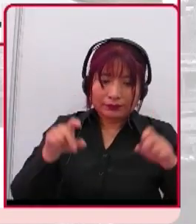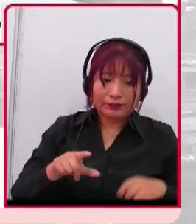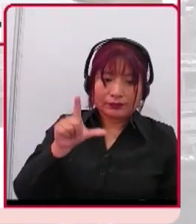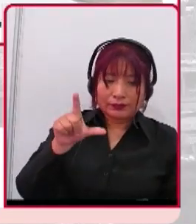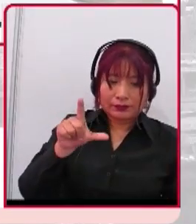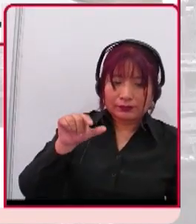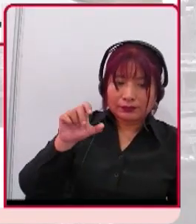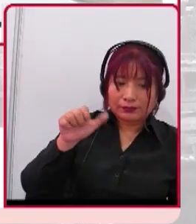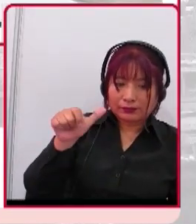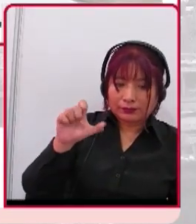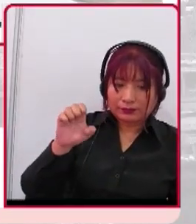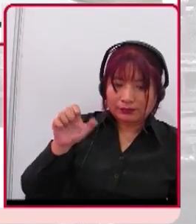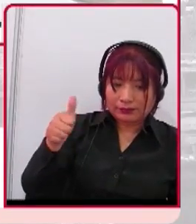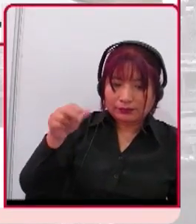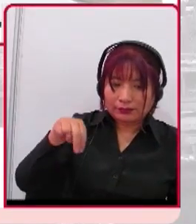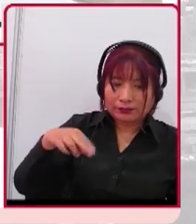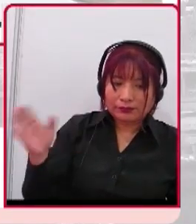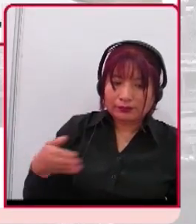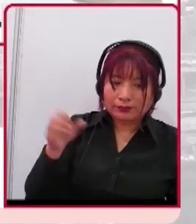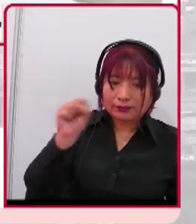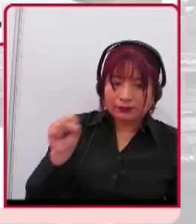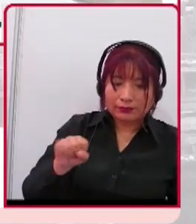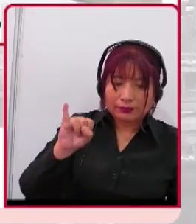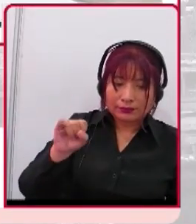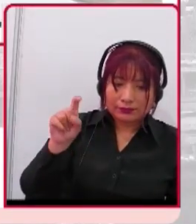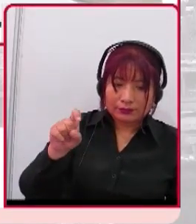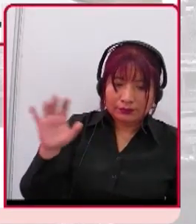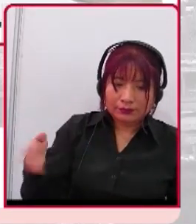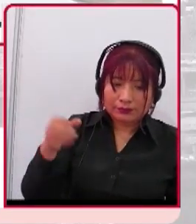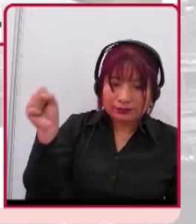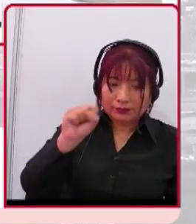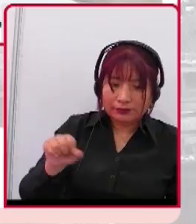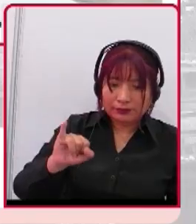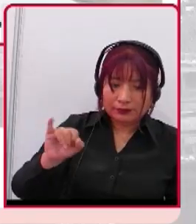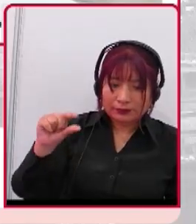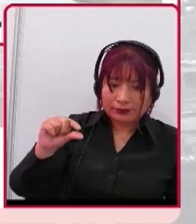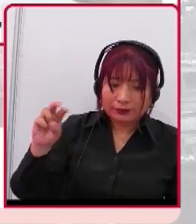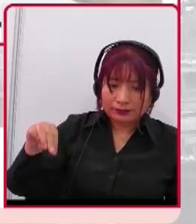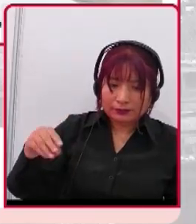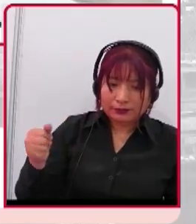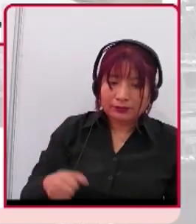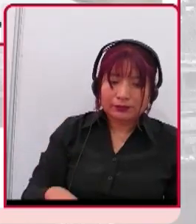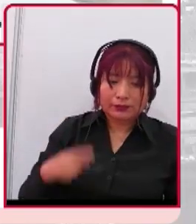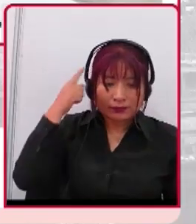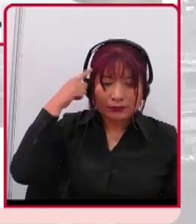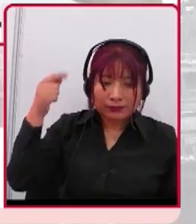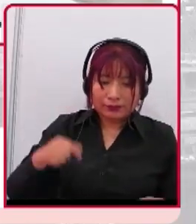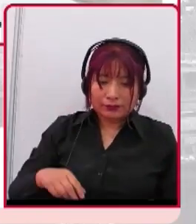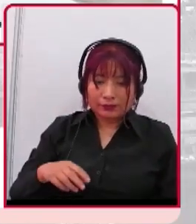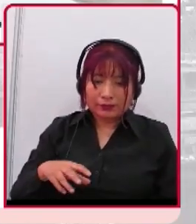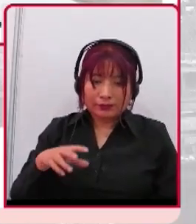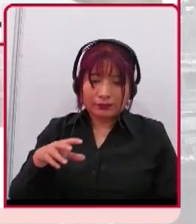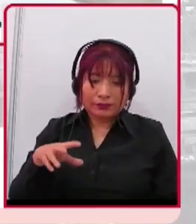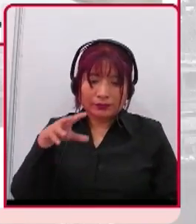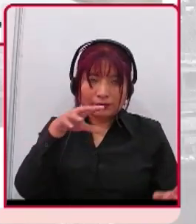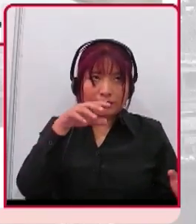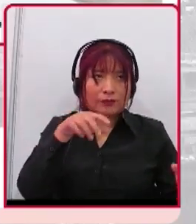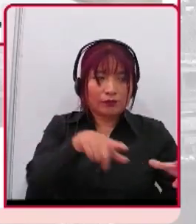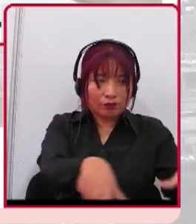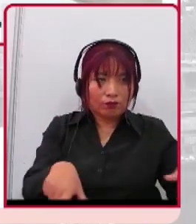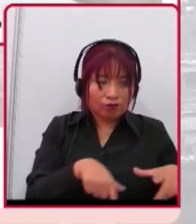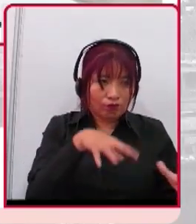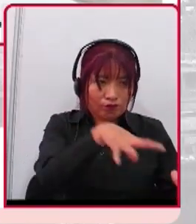para la optimización del throughput en una planta concentradora Cerro Corona Goldfields. Considerando que cuando nosotros hablamos